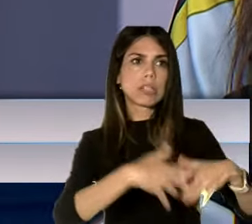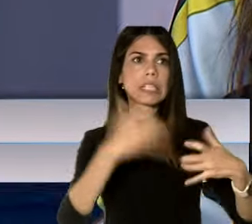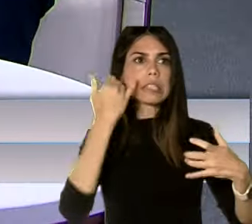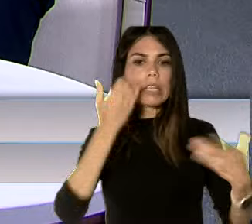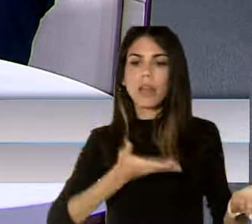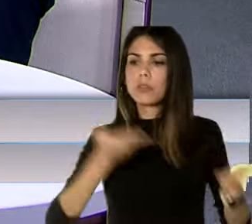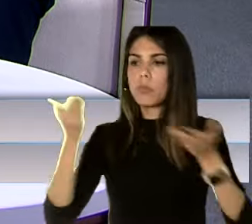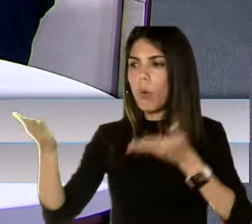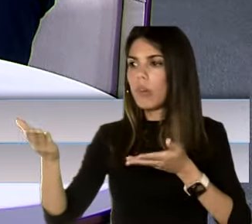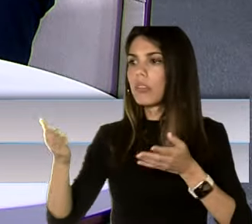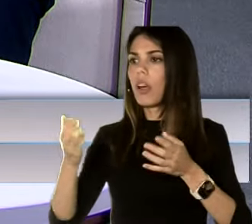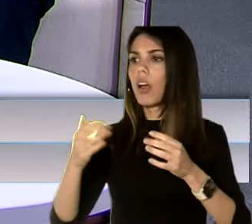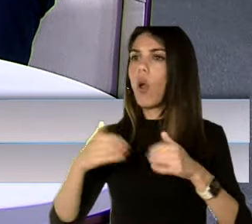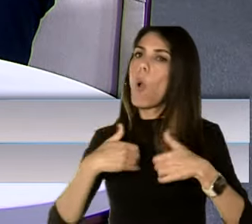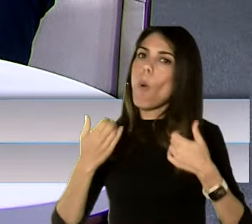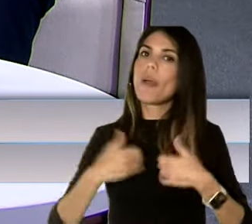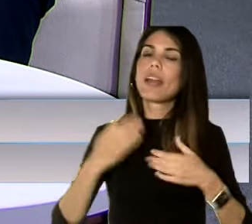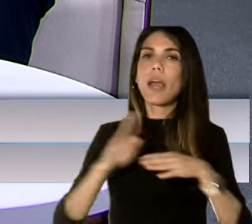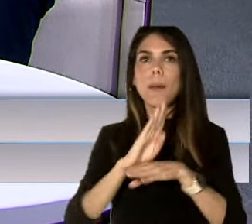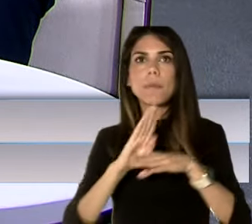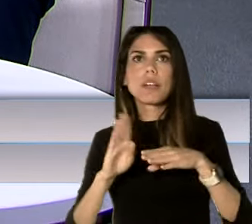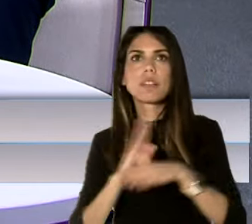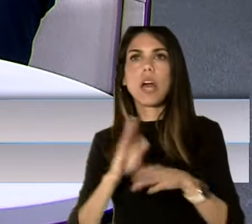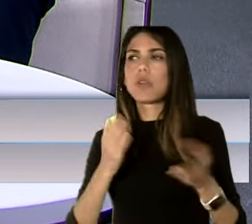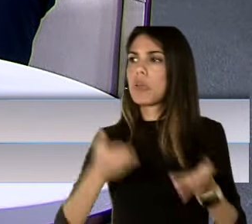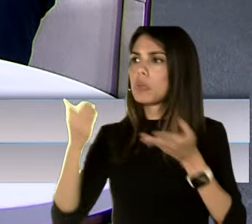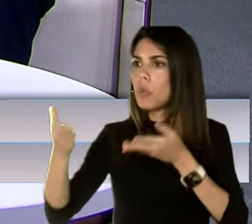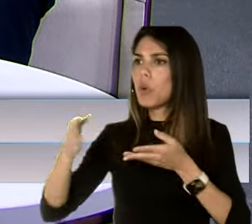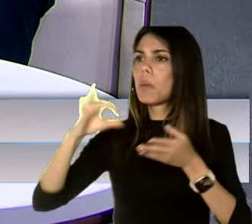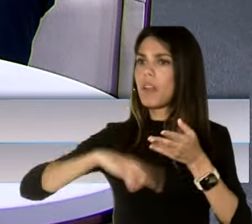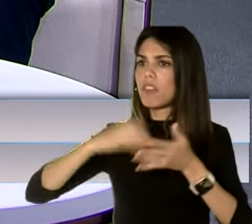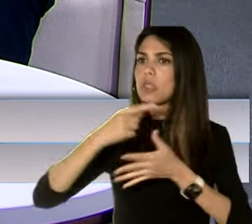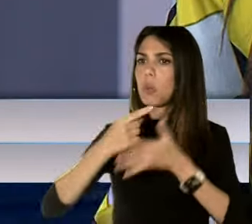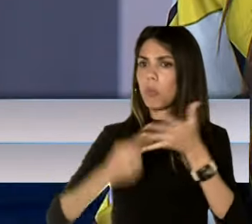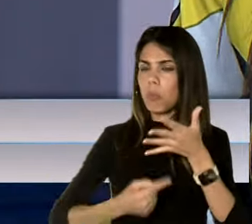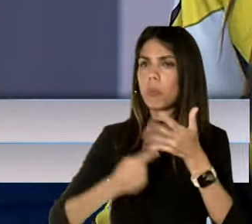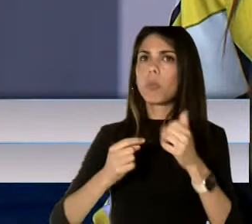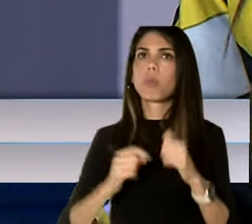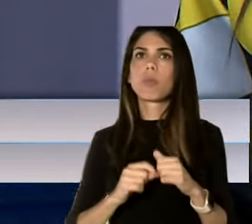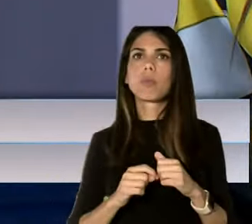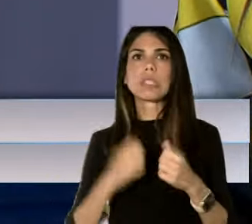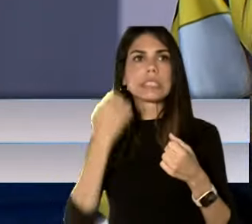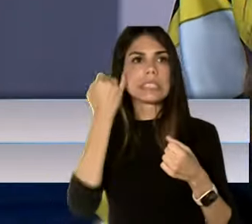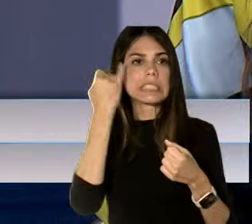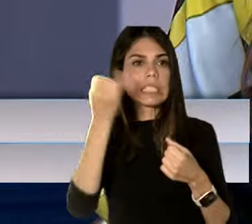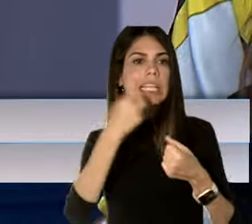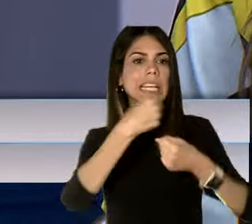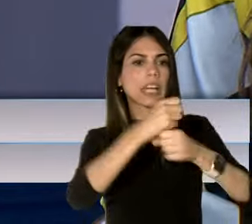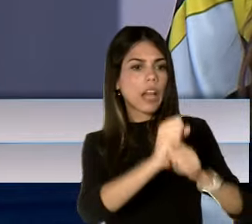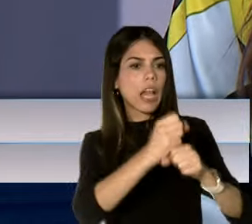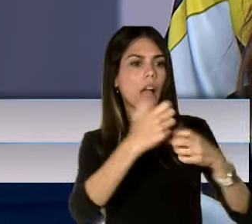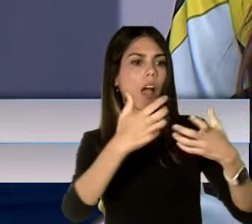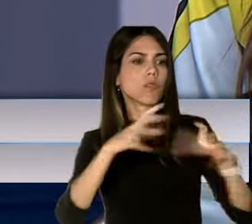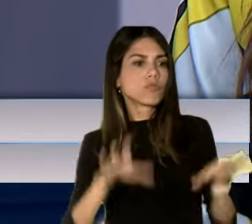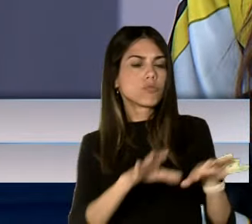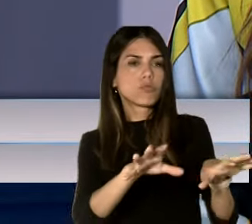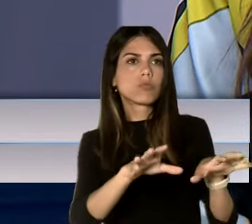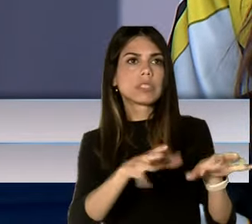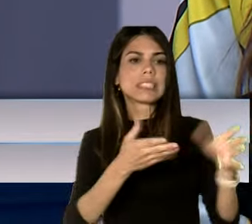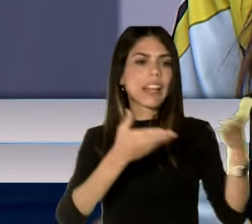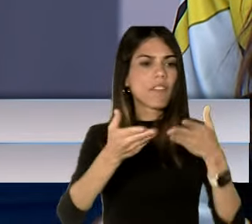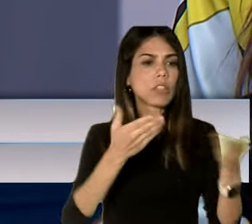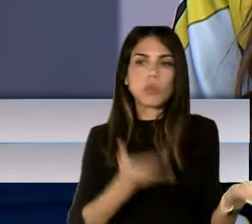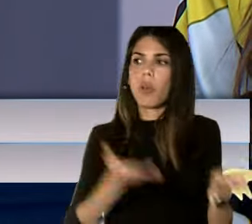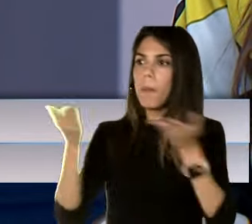exporta jóvenes empresarios se exporta lo mismo si crea distribución y exporta también servicio que exporta Así que